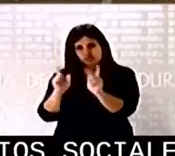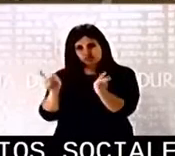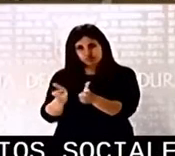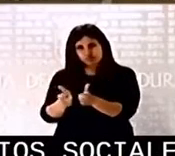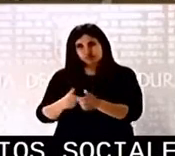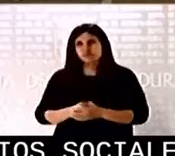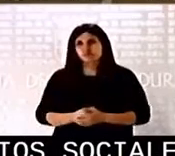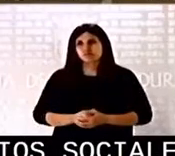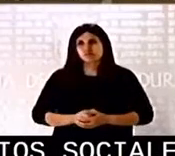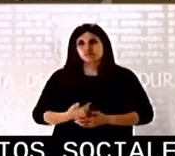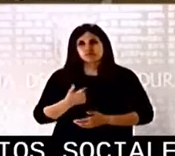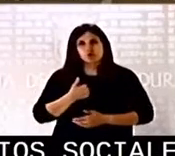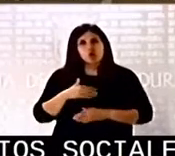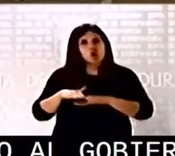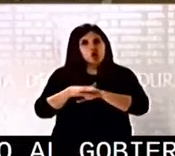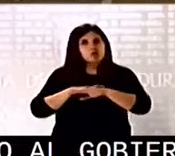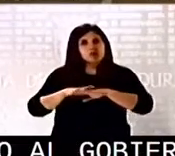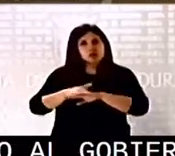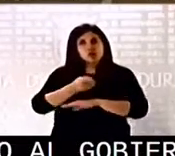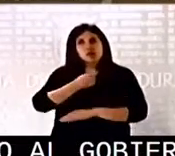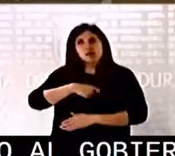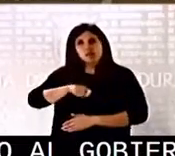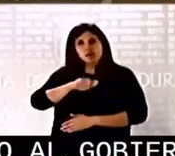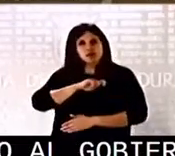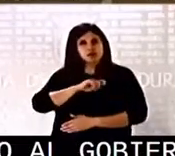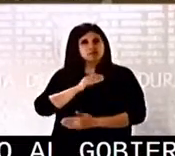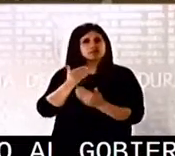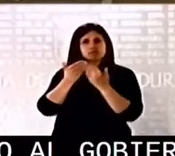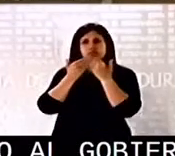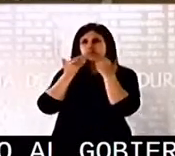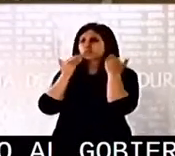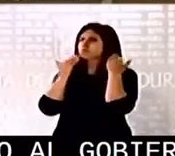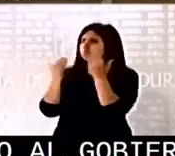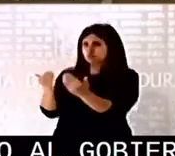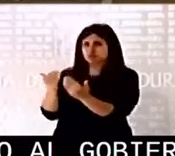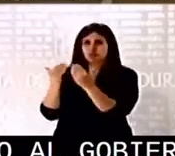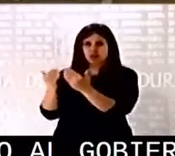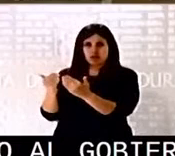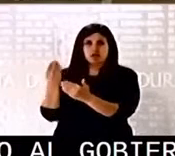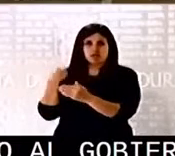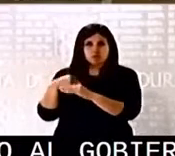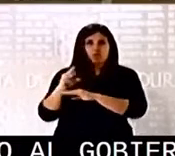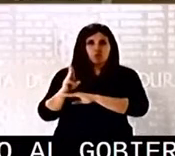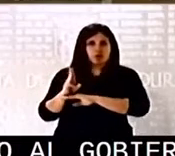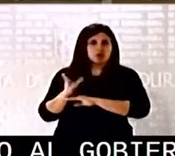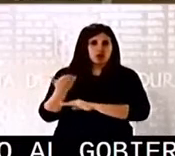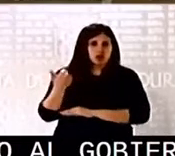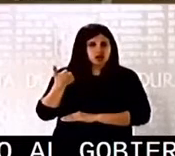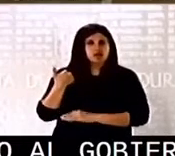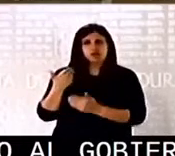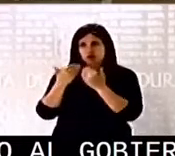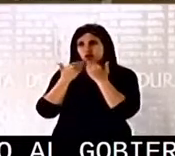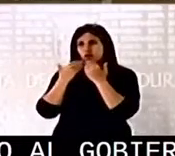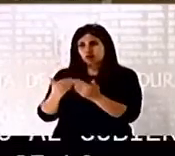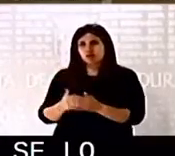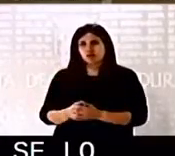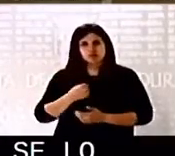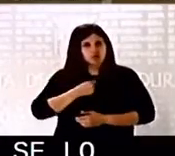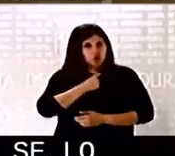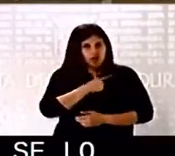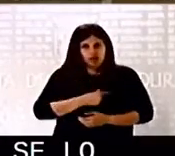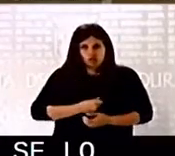Yo agradezco al Gobierno de España que haya celebrado ese pleno. Se lo agradezco de todo